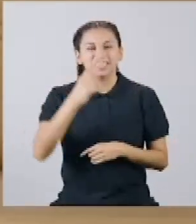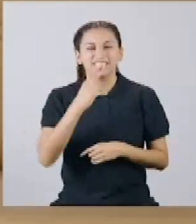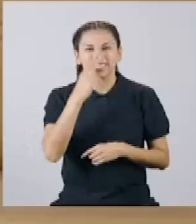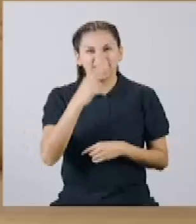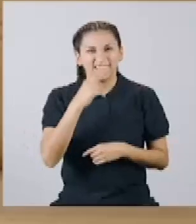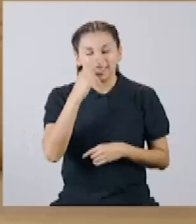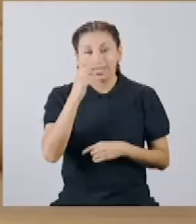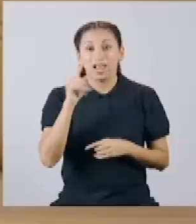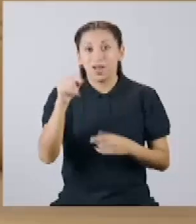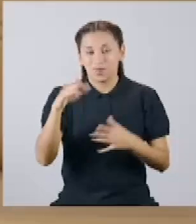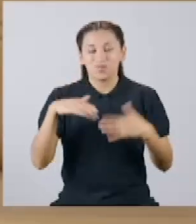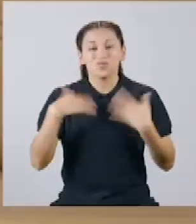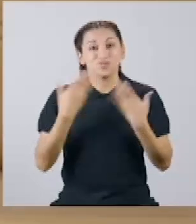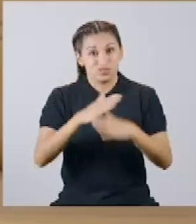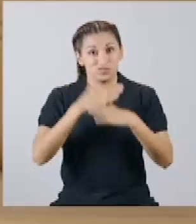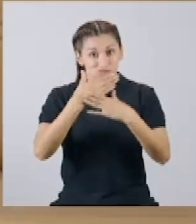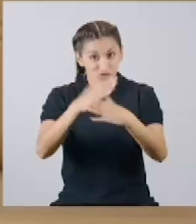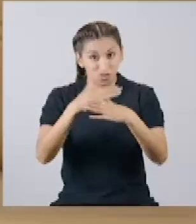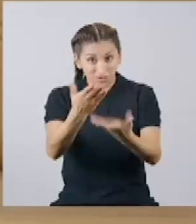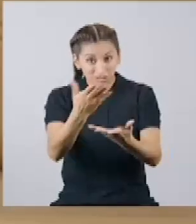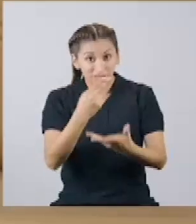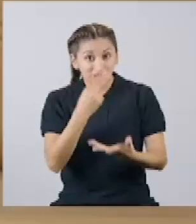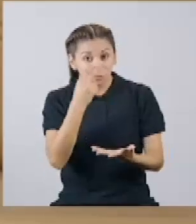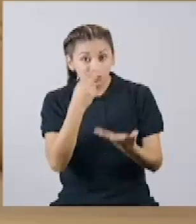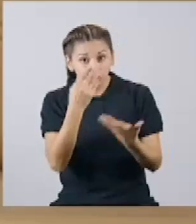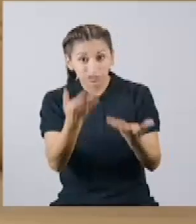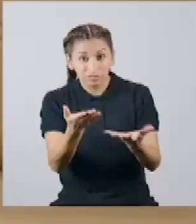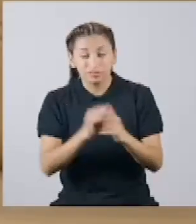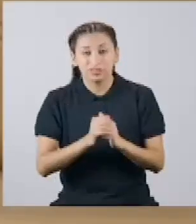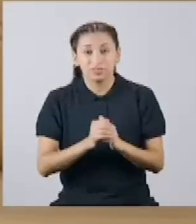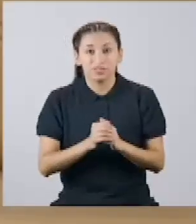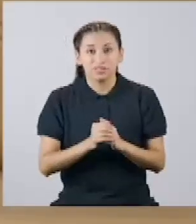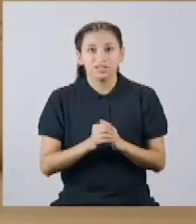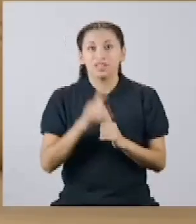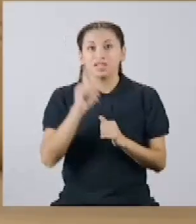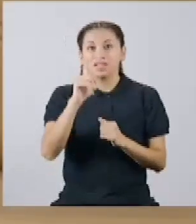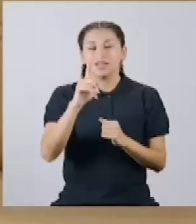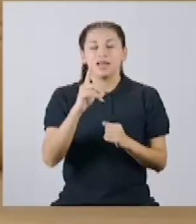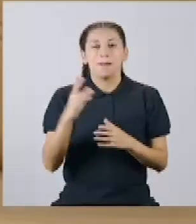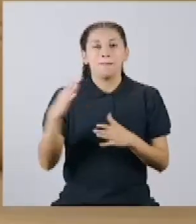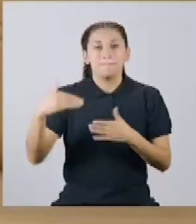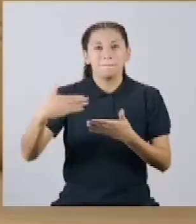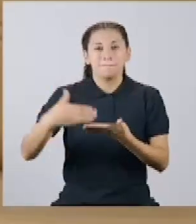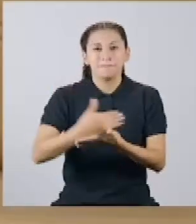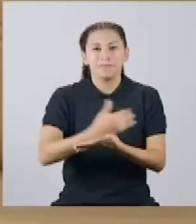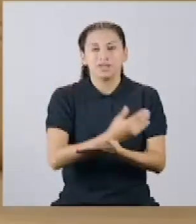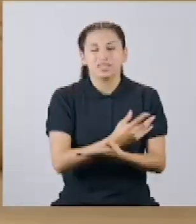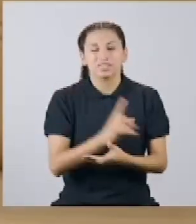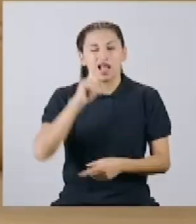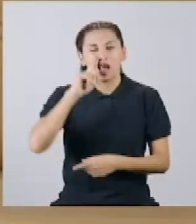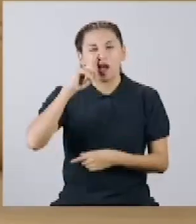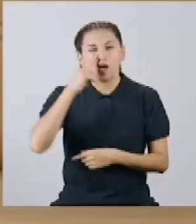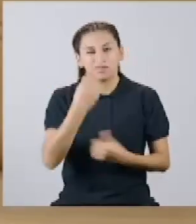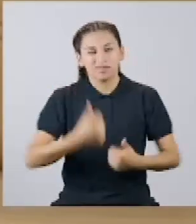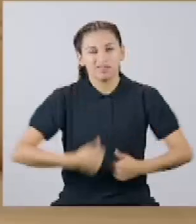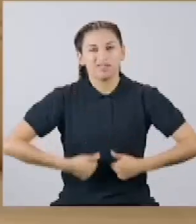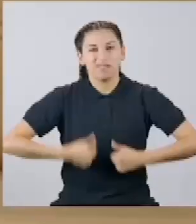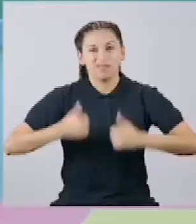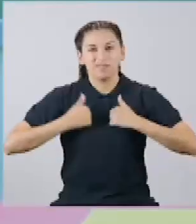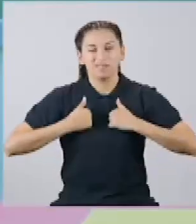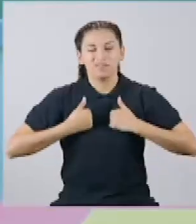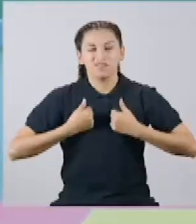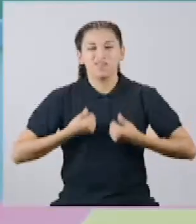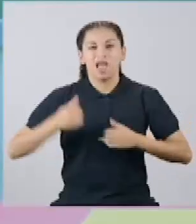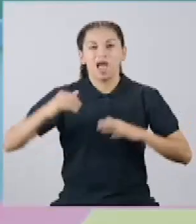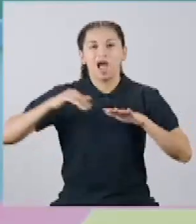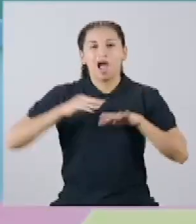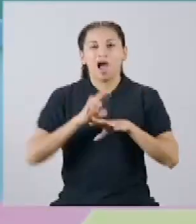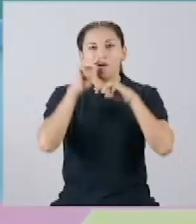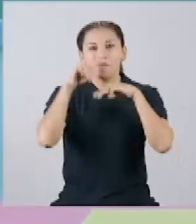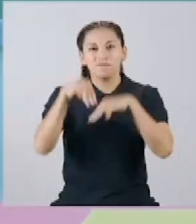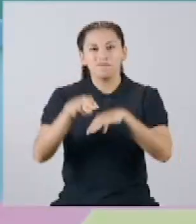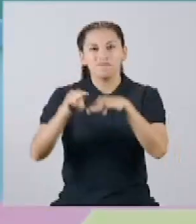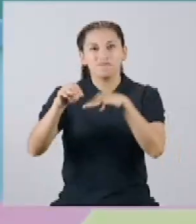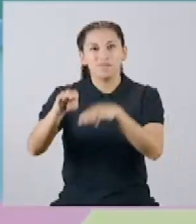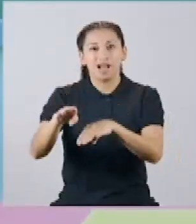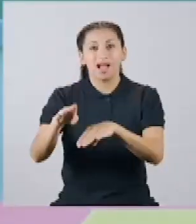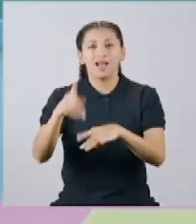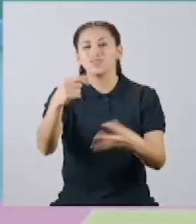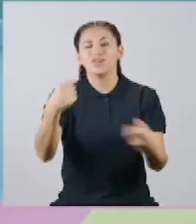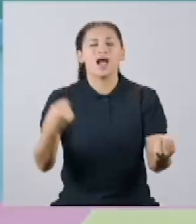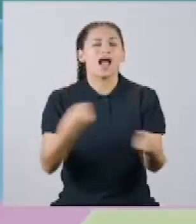que quizás podríamos compartir, Tocino. La historia del pez aburrido de vivir en el agua. ¡Me encanta